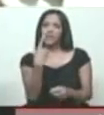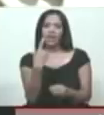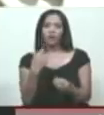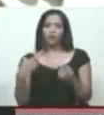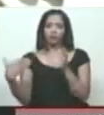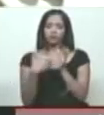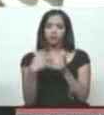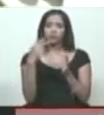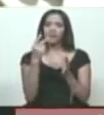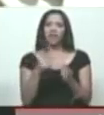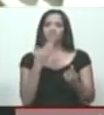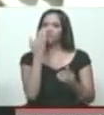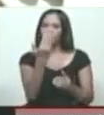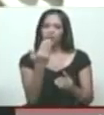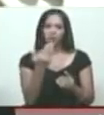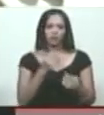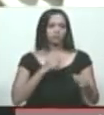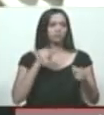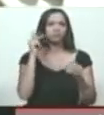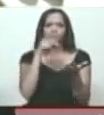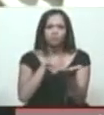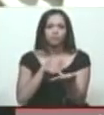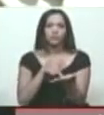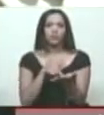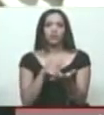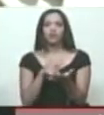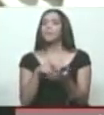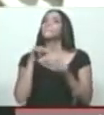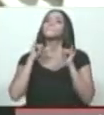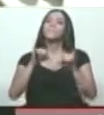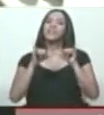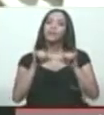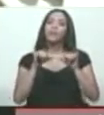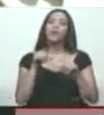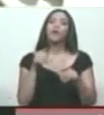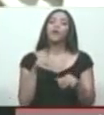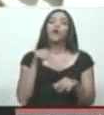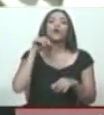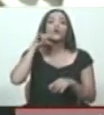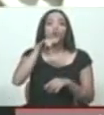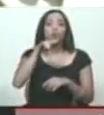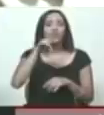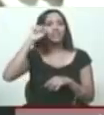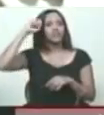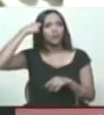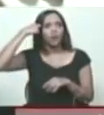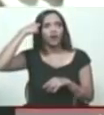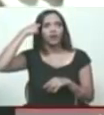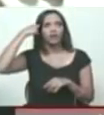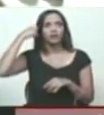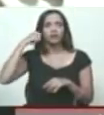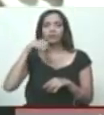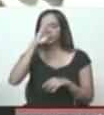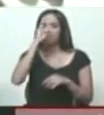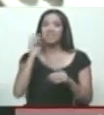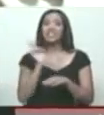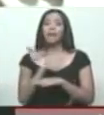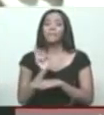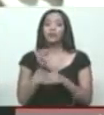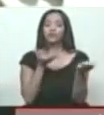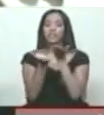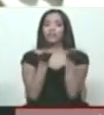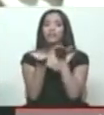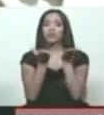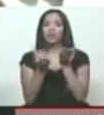ataque al frente, el mismo lunes. El mismo lunes, ¿te acuerdas, Diosdado? Repusimos muy bien, rápidamente el servicio.